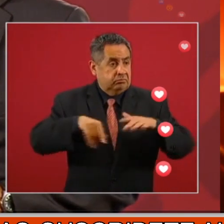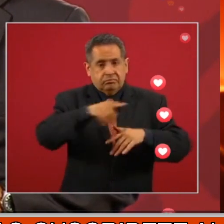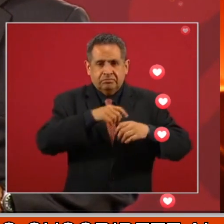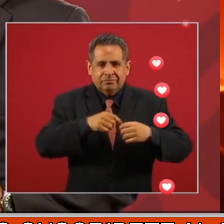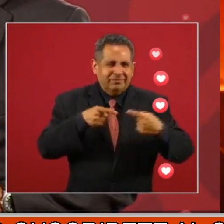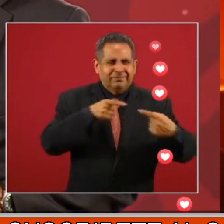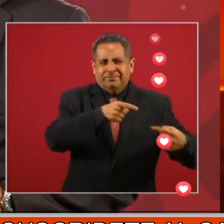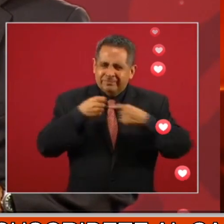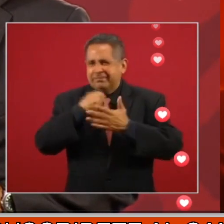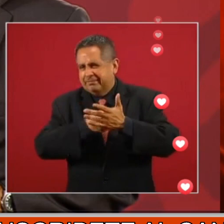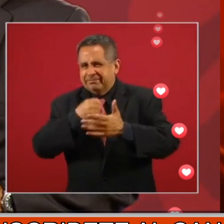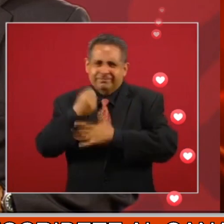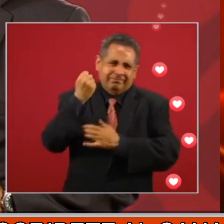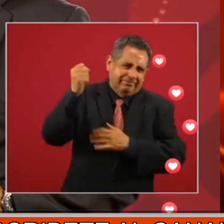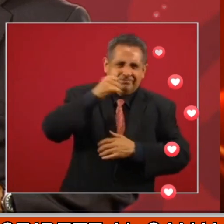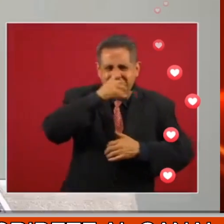sociales